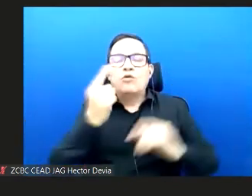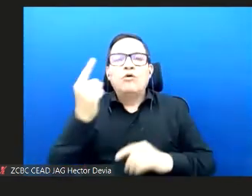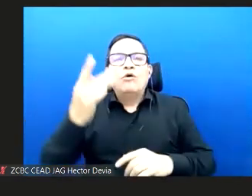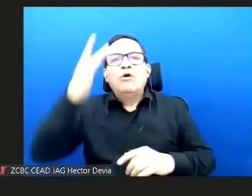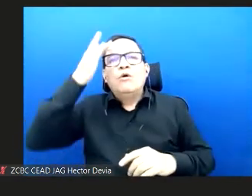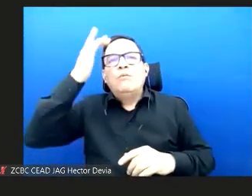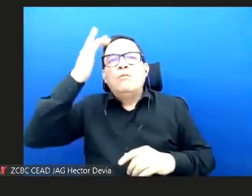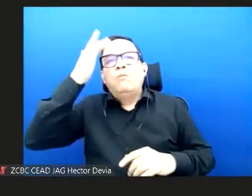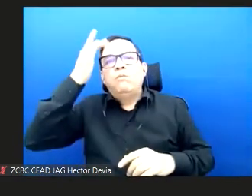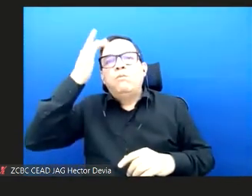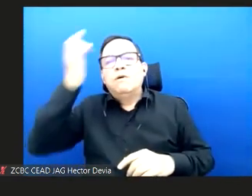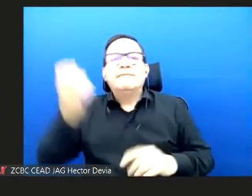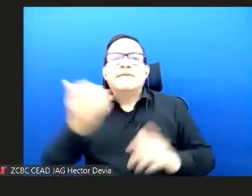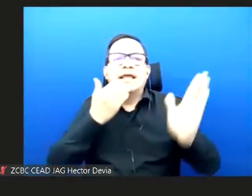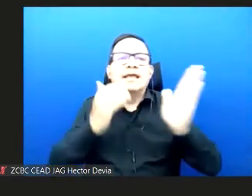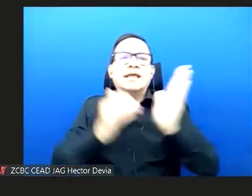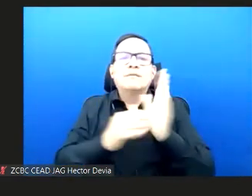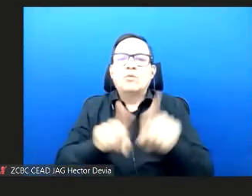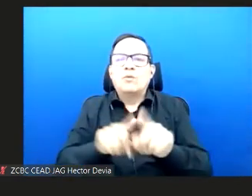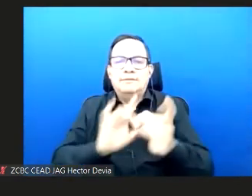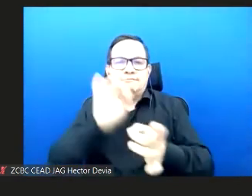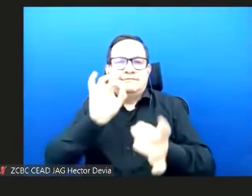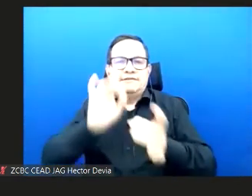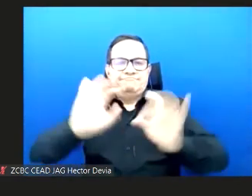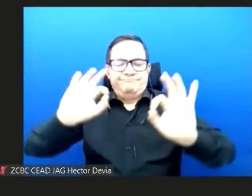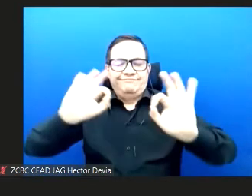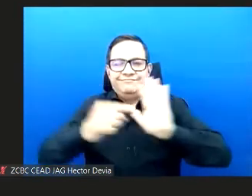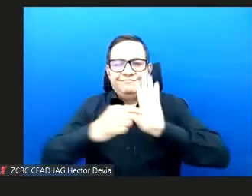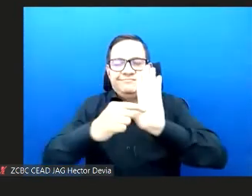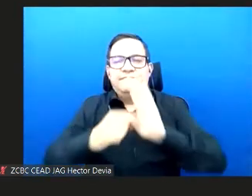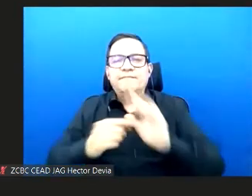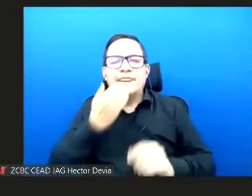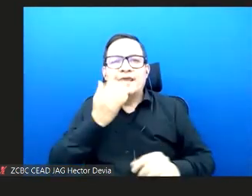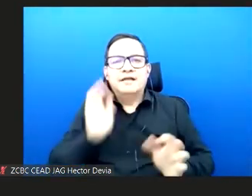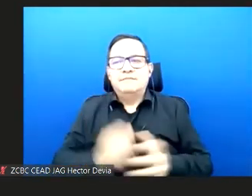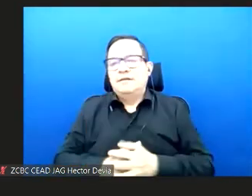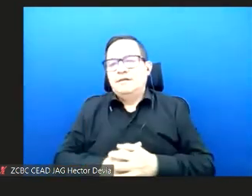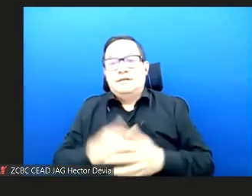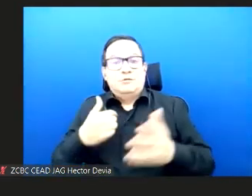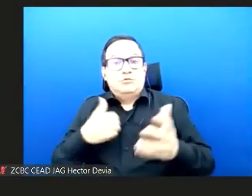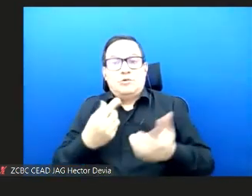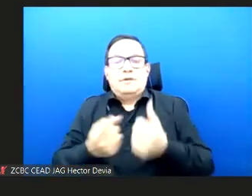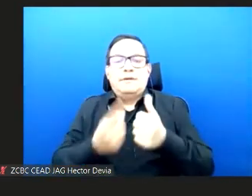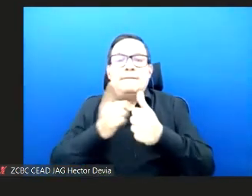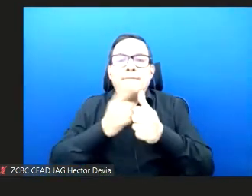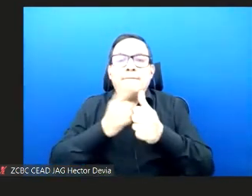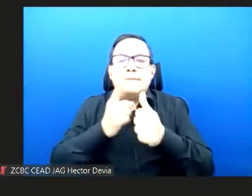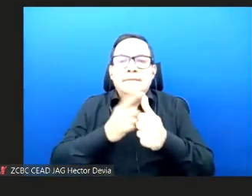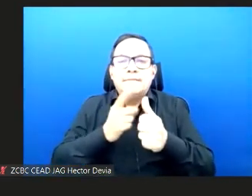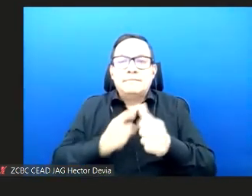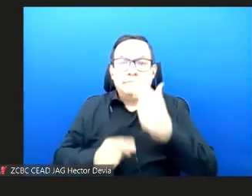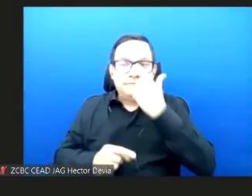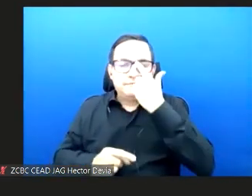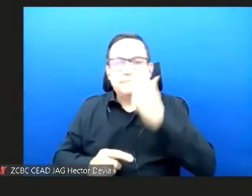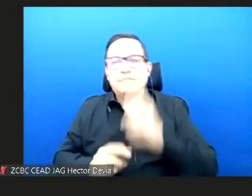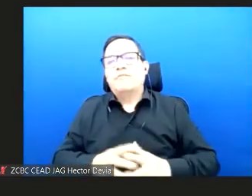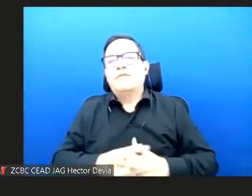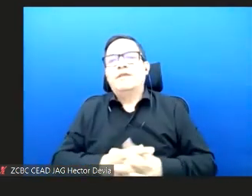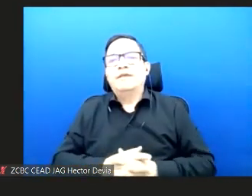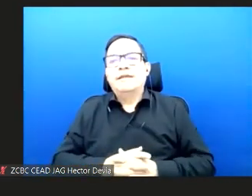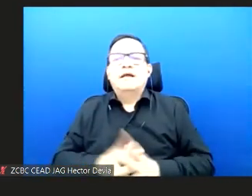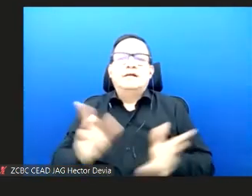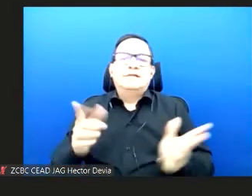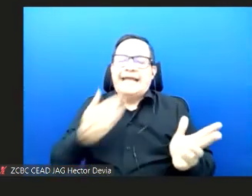este ejemplo que es perfecto. Si yo lo hiciera así, si yo resolviera primero este paréntesis, ¿no? Entonces yo